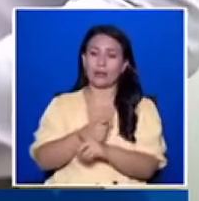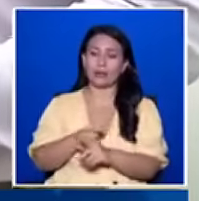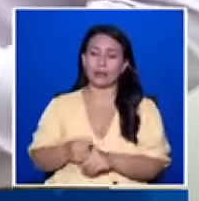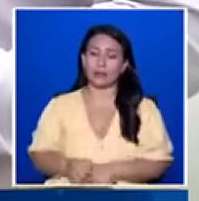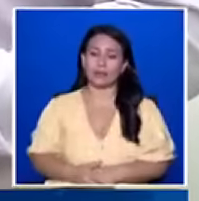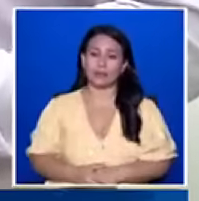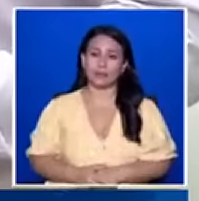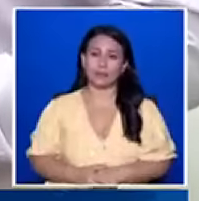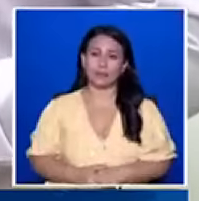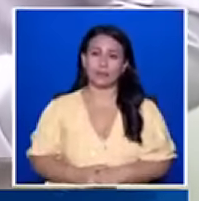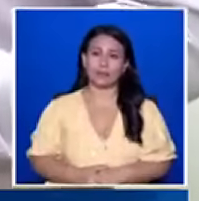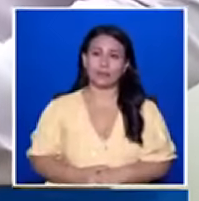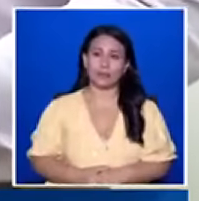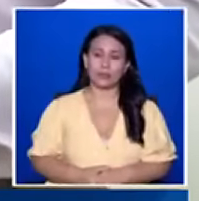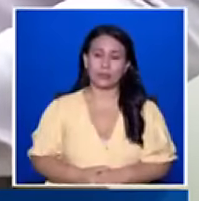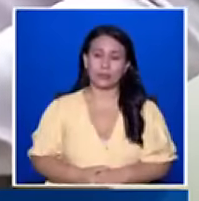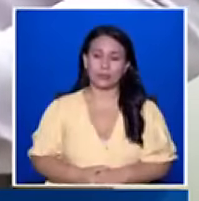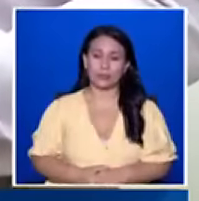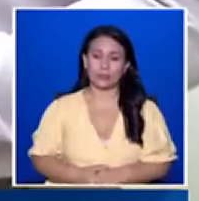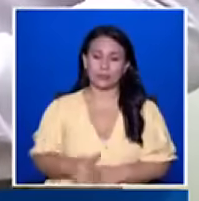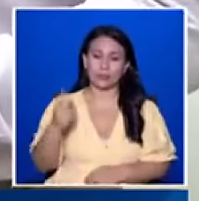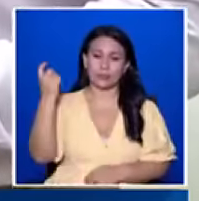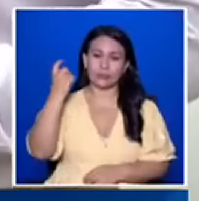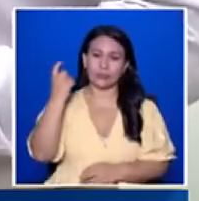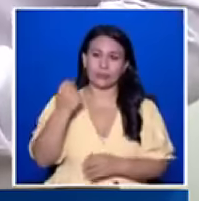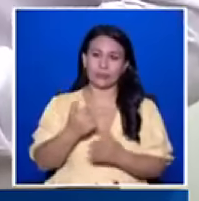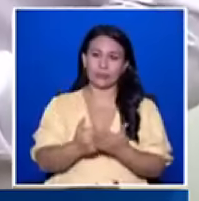también. Y ya pues necesitamos ayuda, que nos